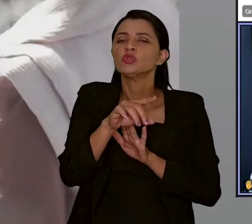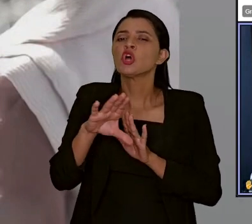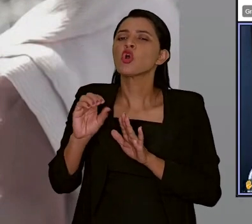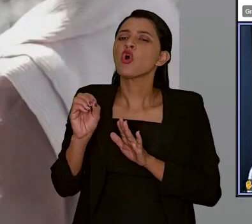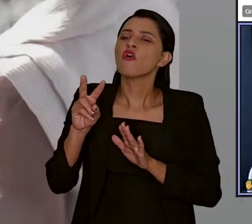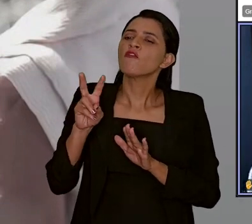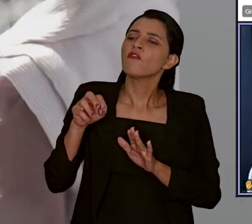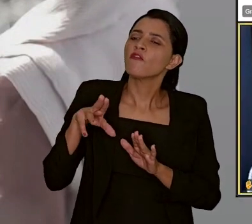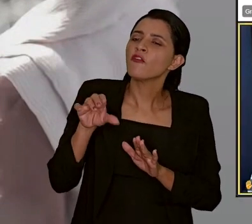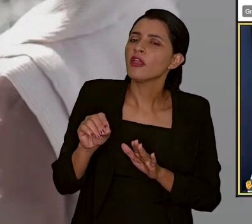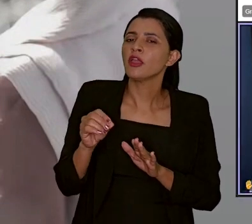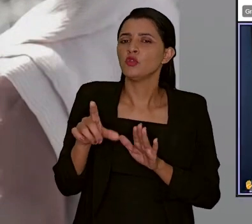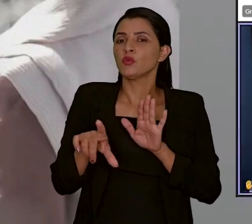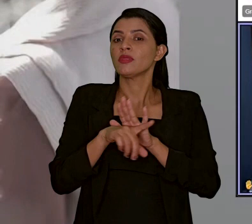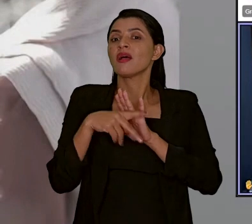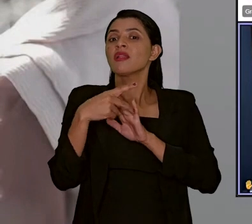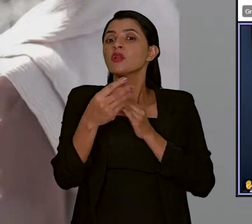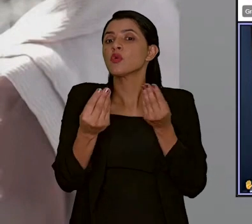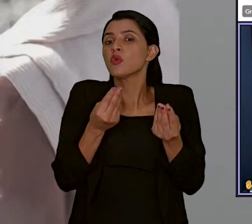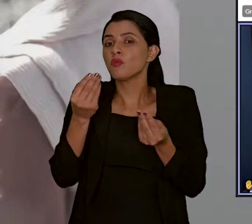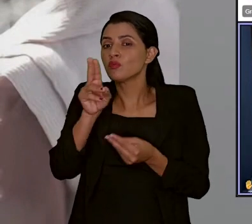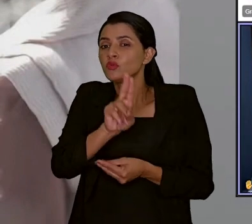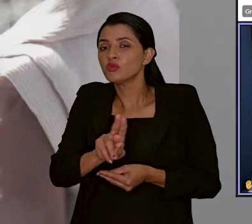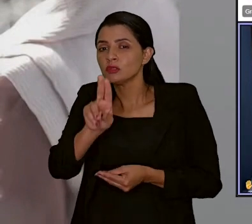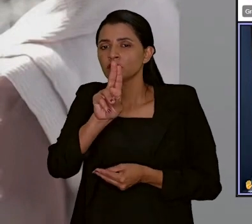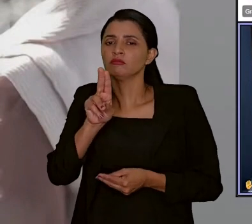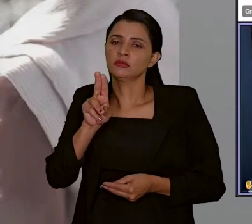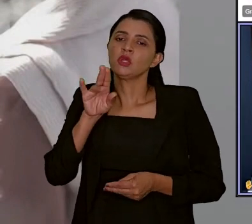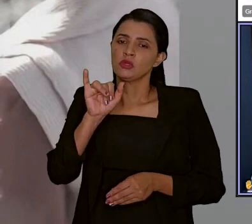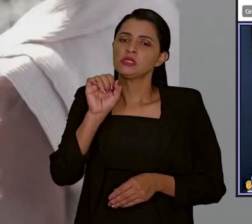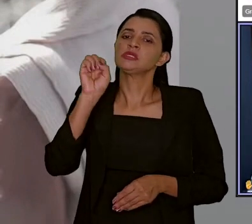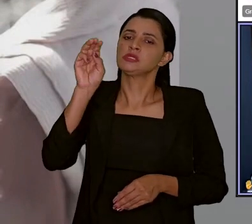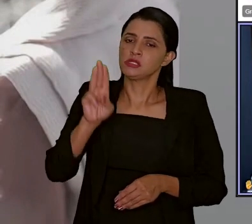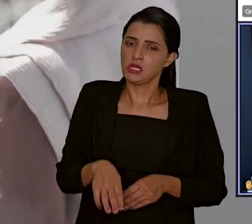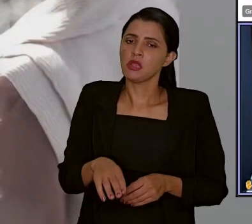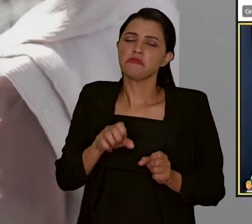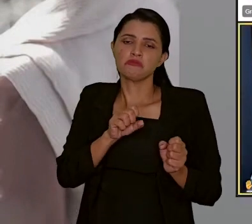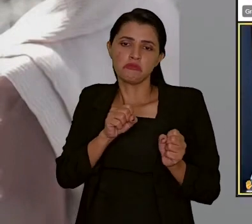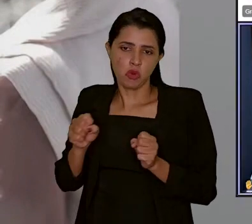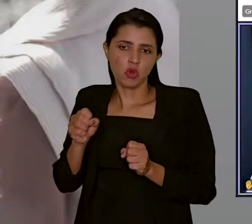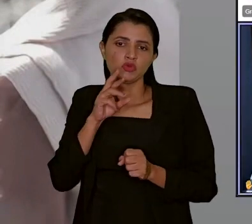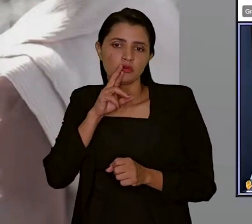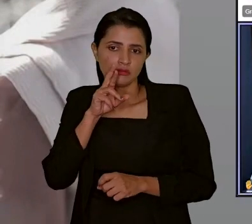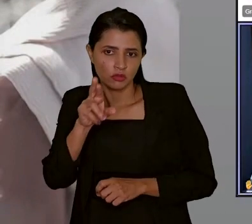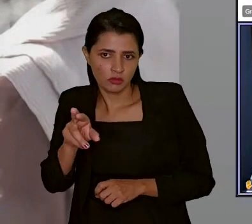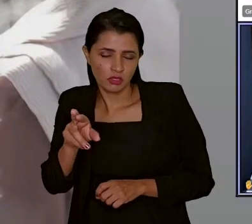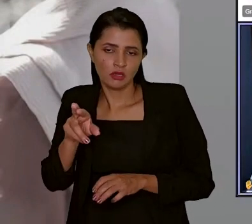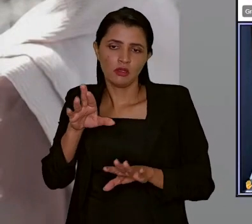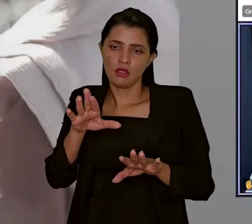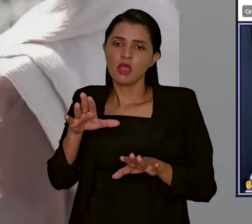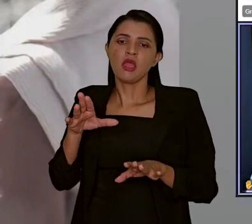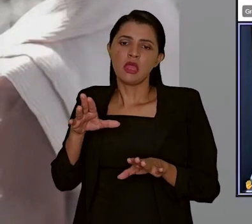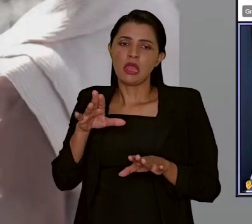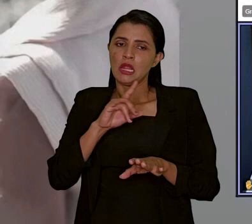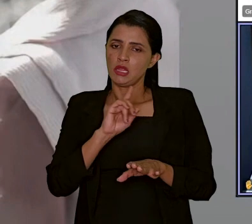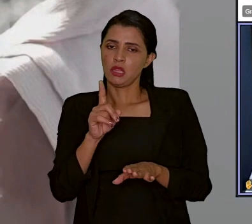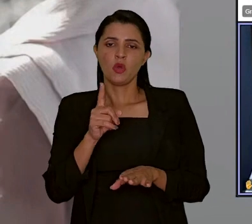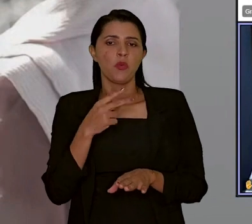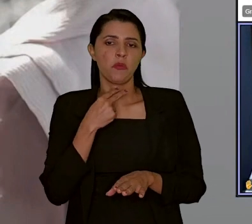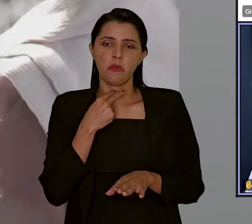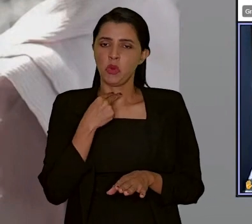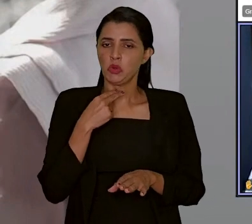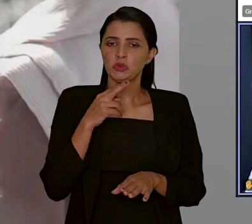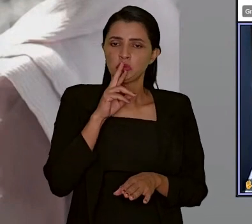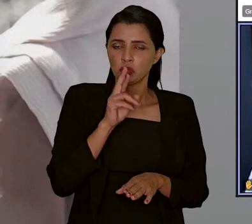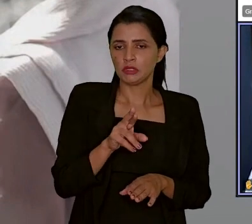de la ley. Entonces sí, yo lo puedo responder, pero no me puedo, digamos, no